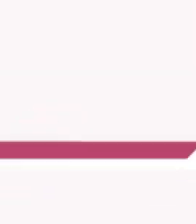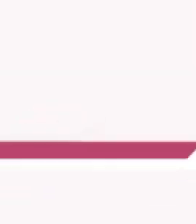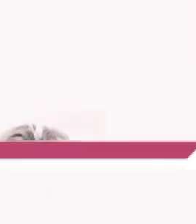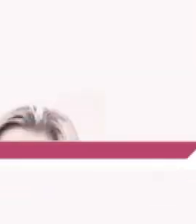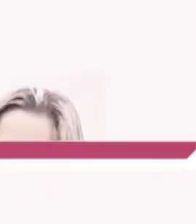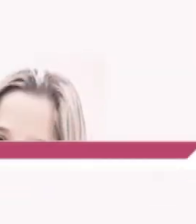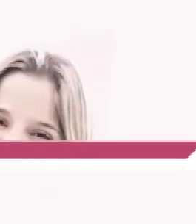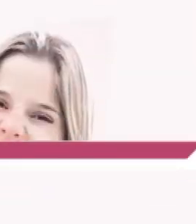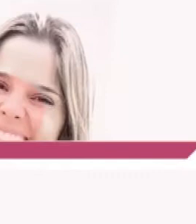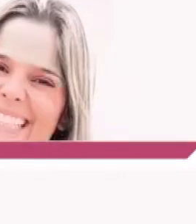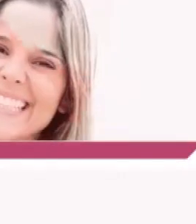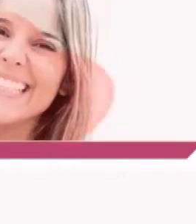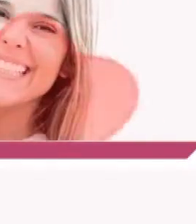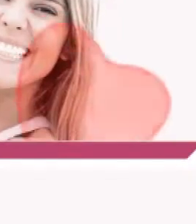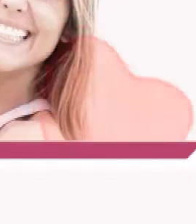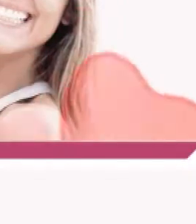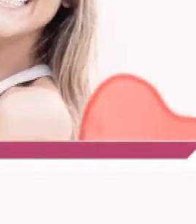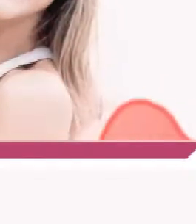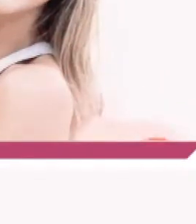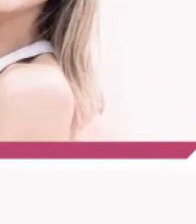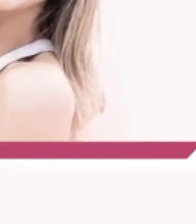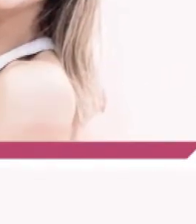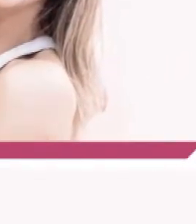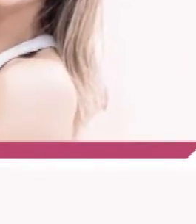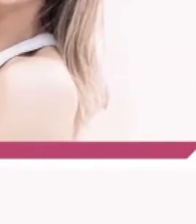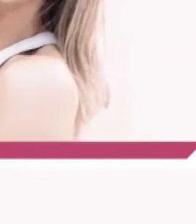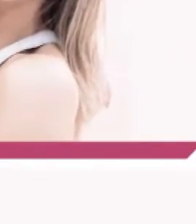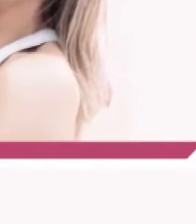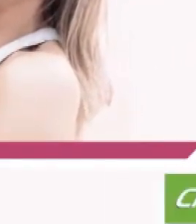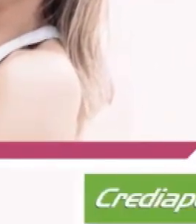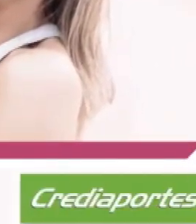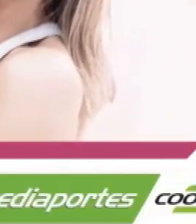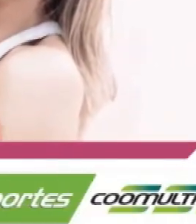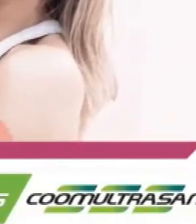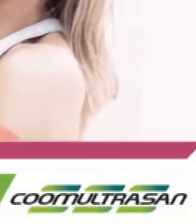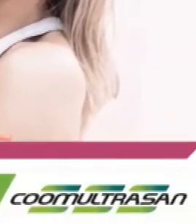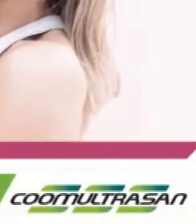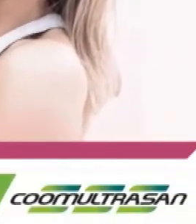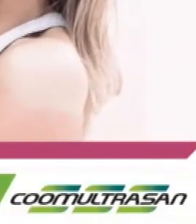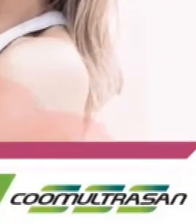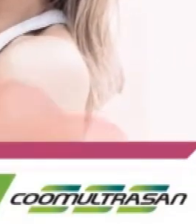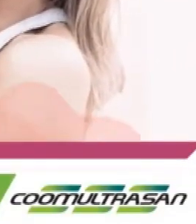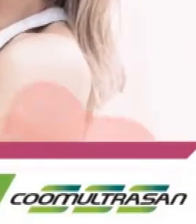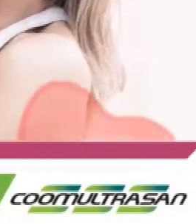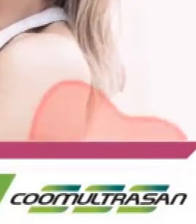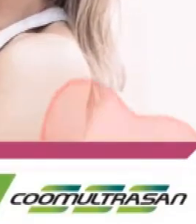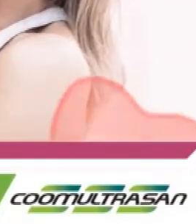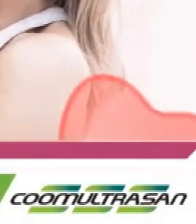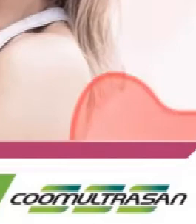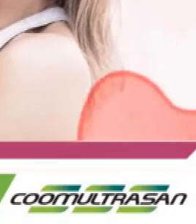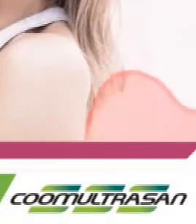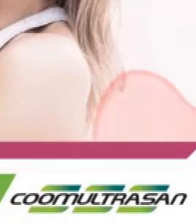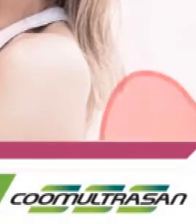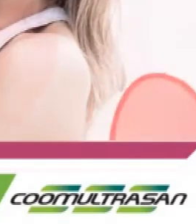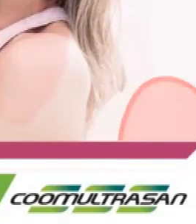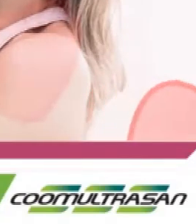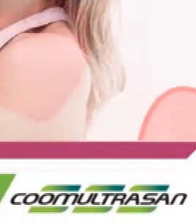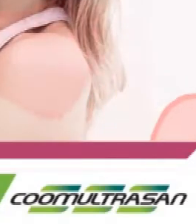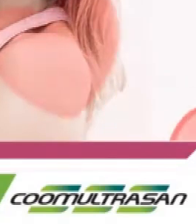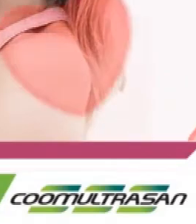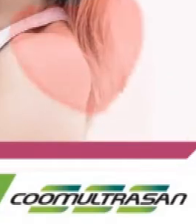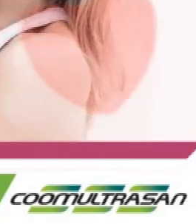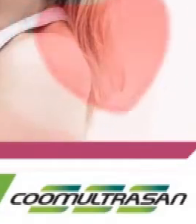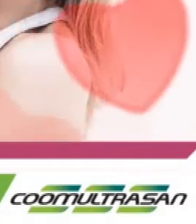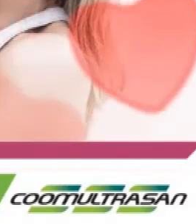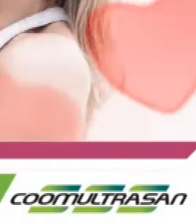La felicidad más grande del mundo se resume en una sonrisa de mamá. ¡Feliz día, mamá! Un mensaje de Crediaportes como Ultrasan.